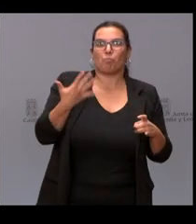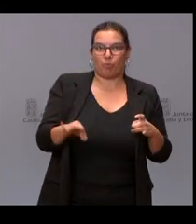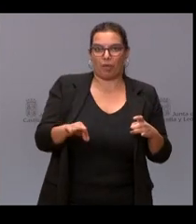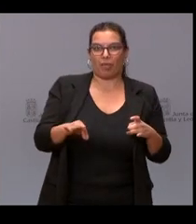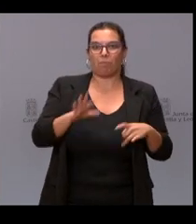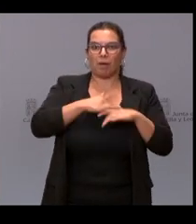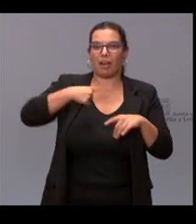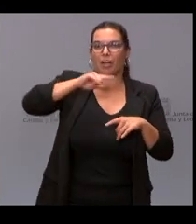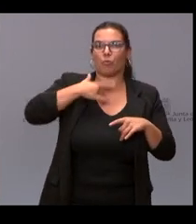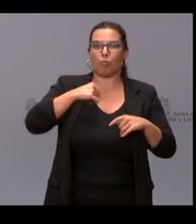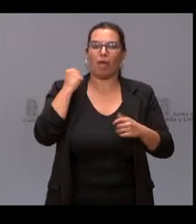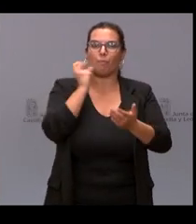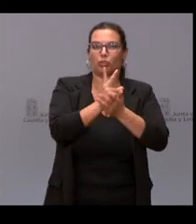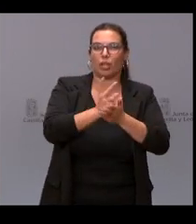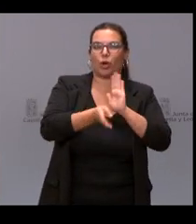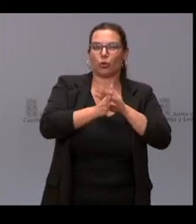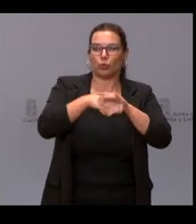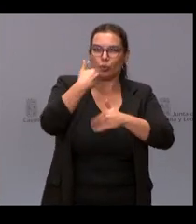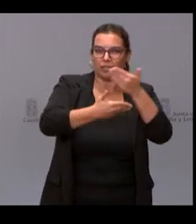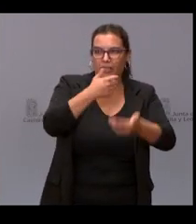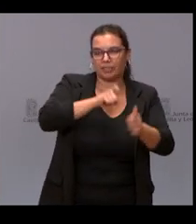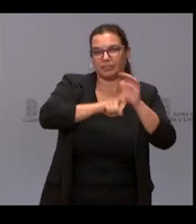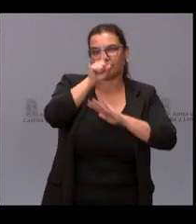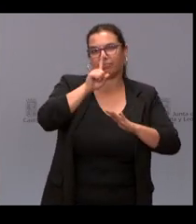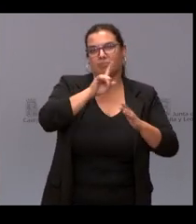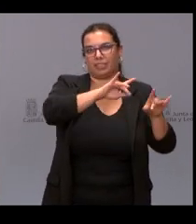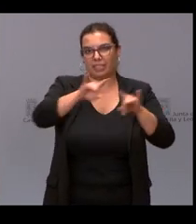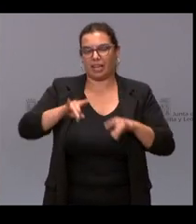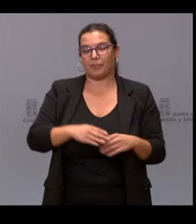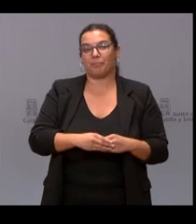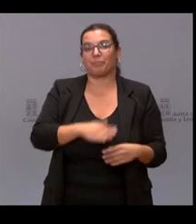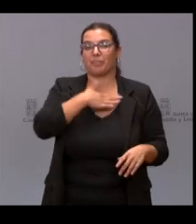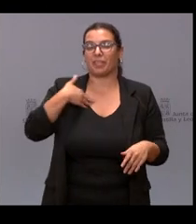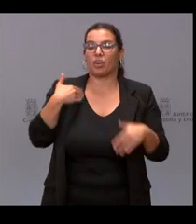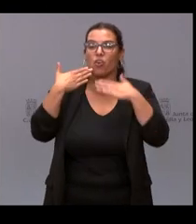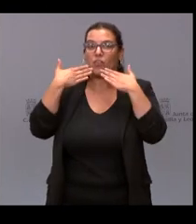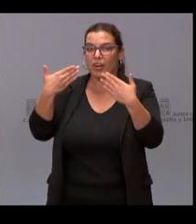sean capaces de seguir apostando por nuestra tierra. Yo quiero agradecer